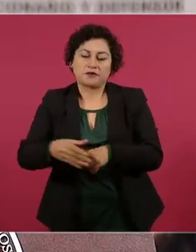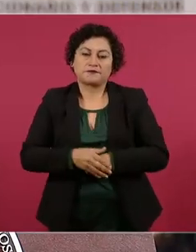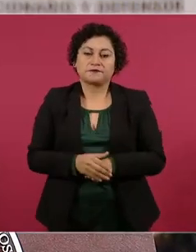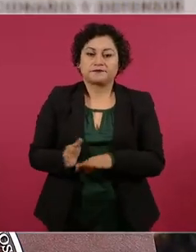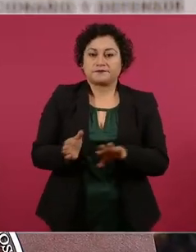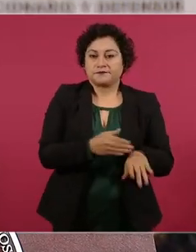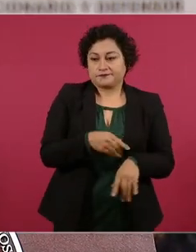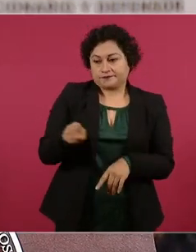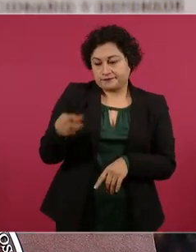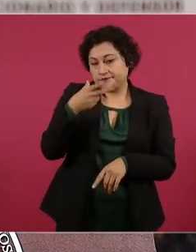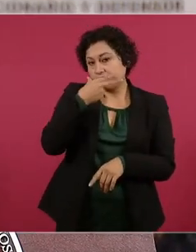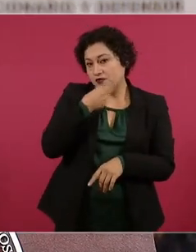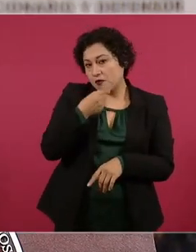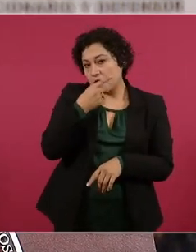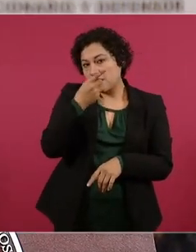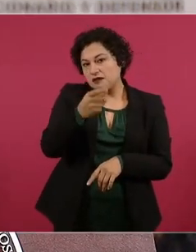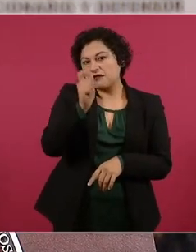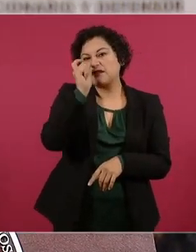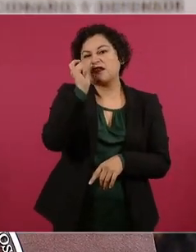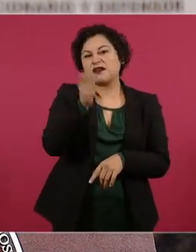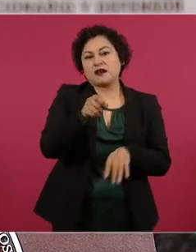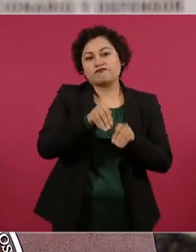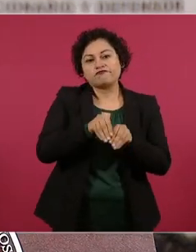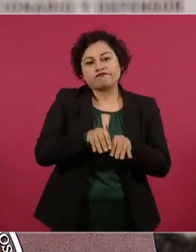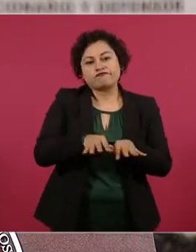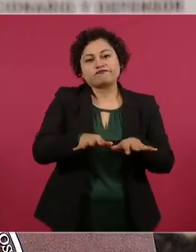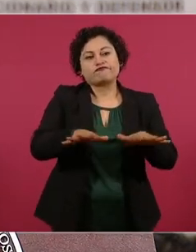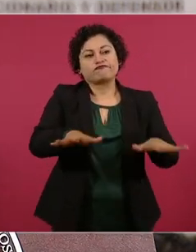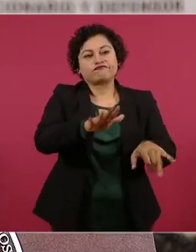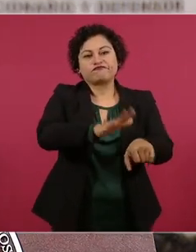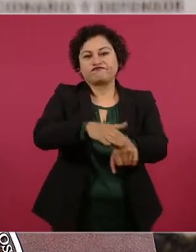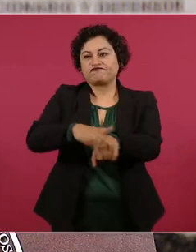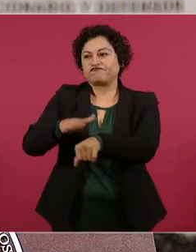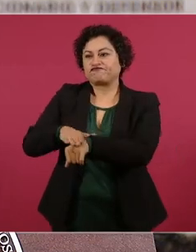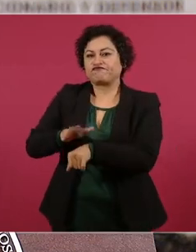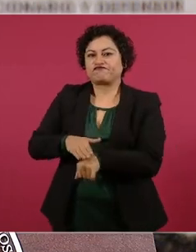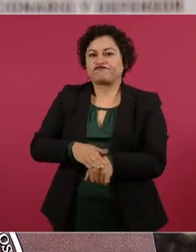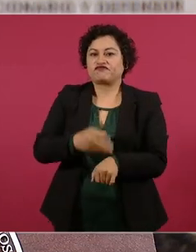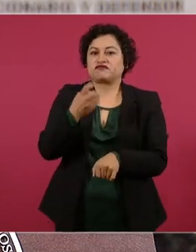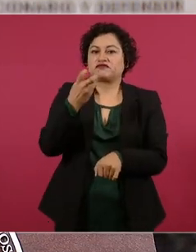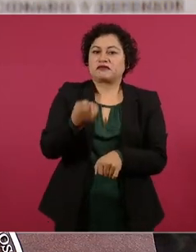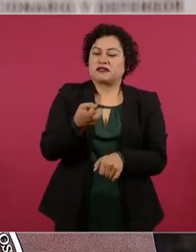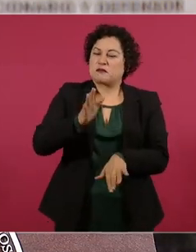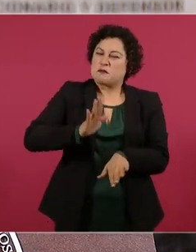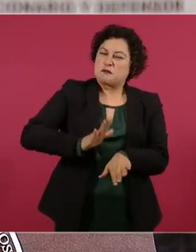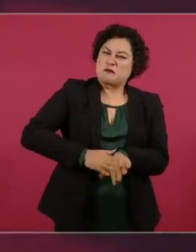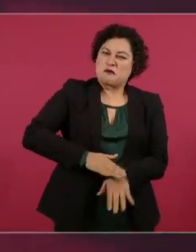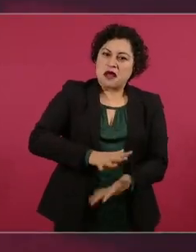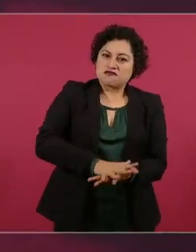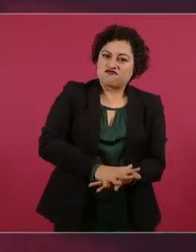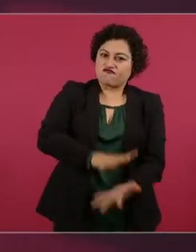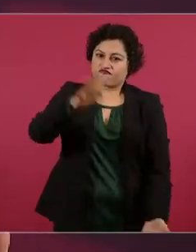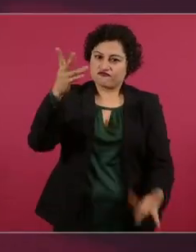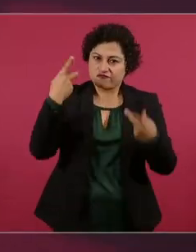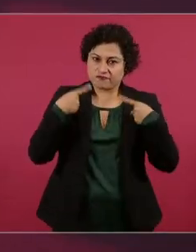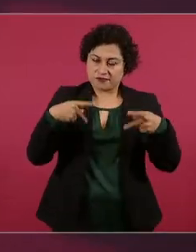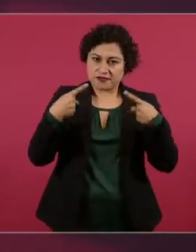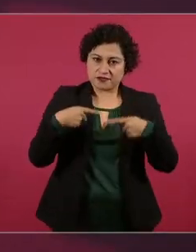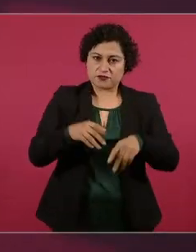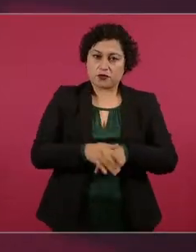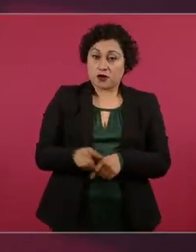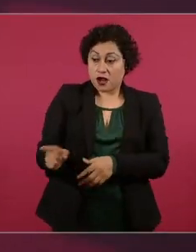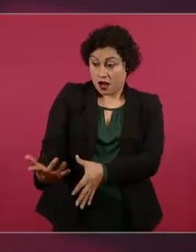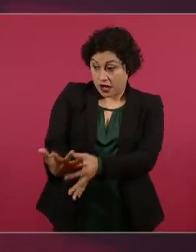de desinformación a gran escala son de triple capa. Esto es muy, muy importante. ¿Cuáles son las tres capas